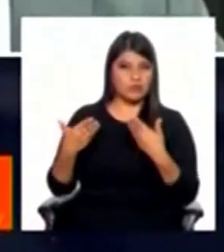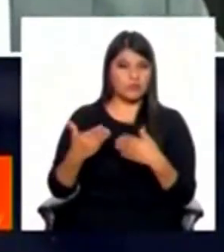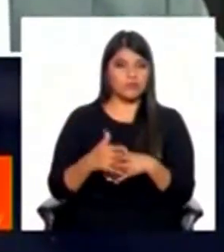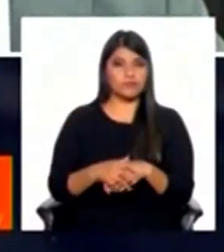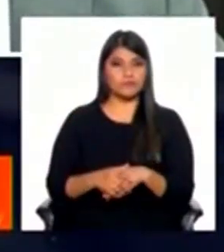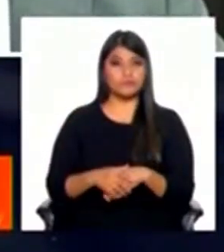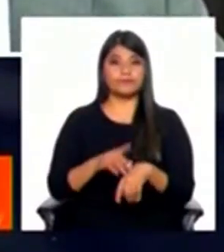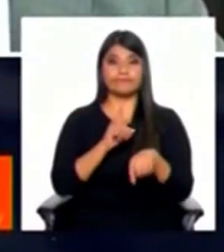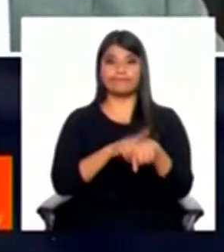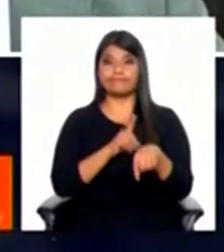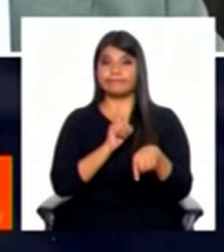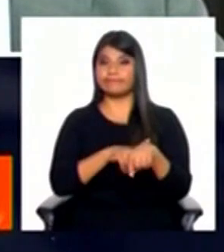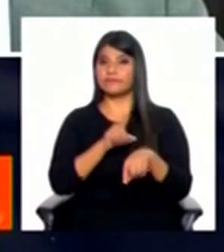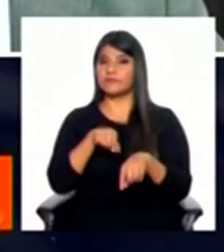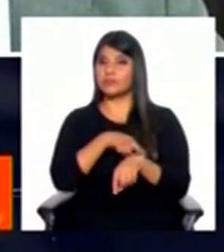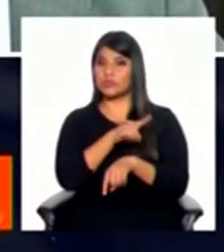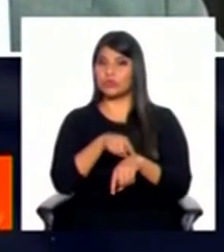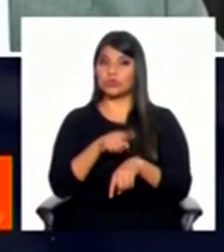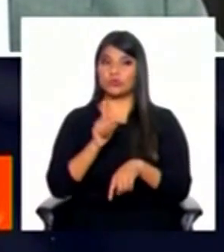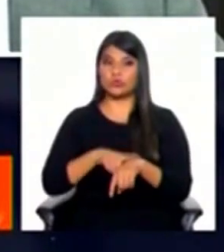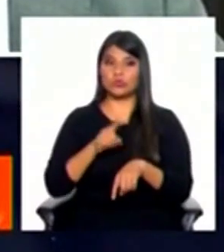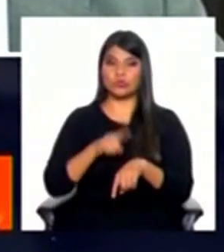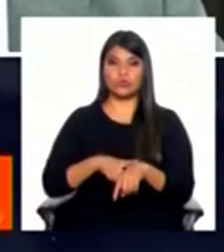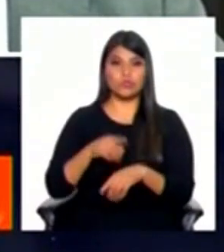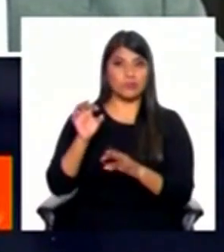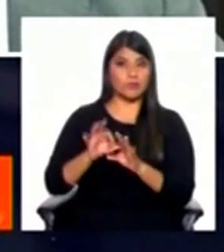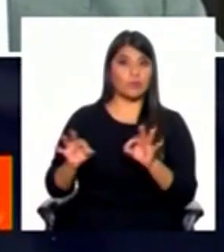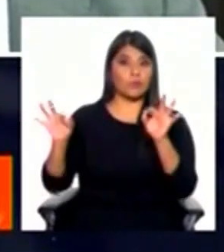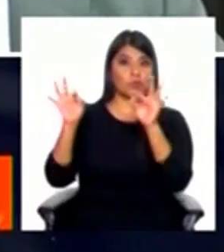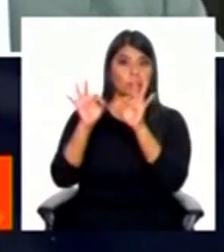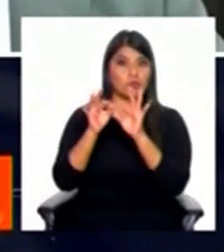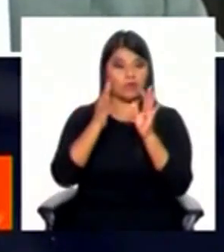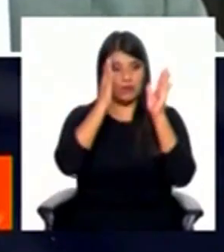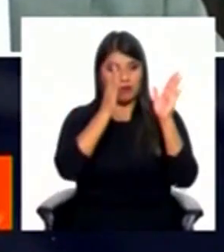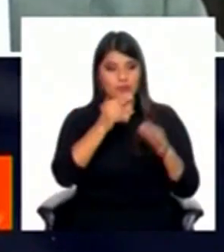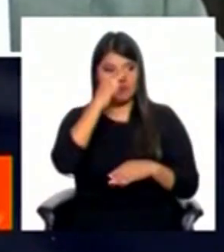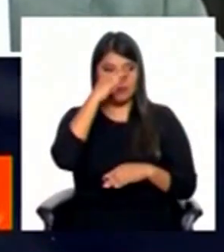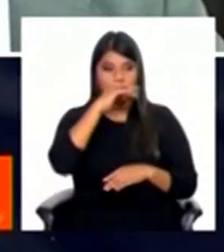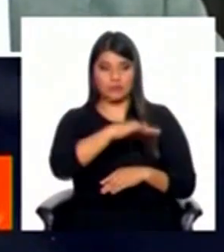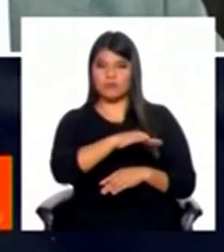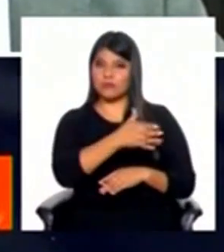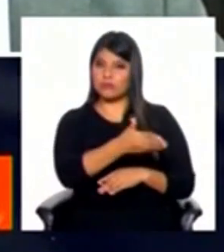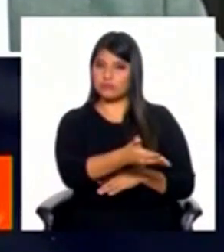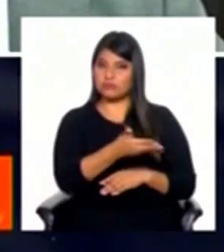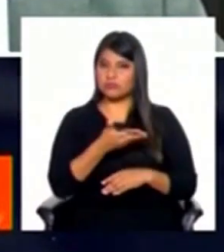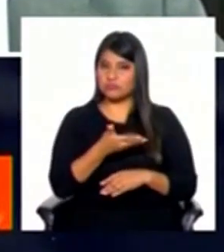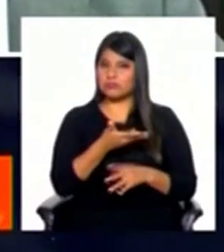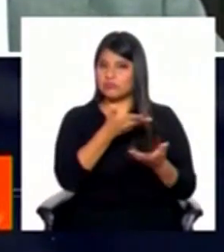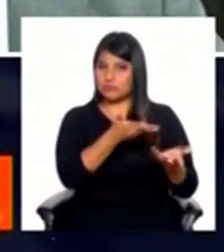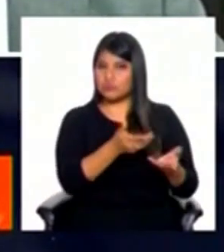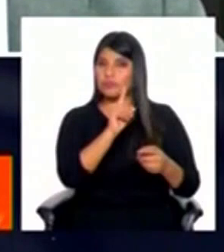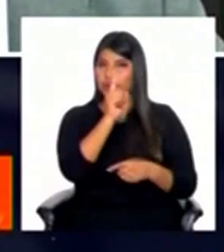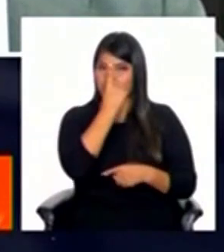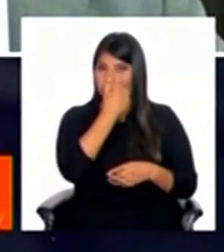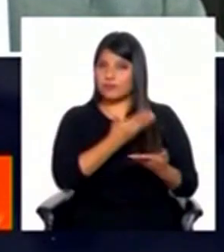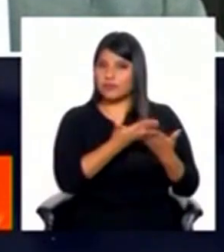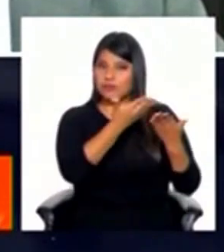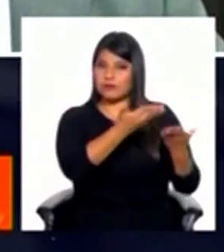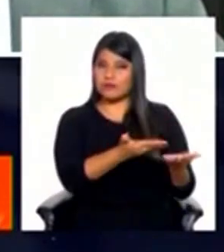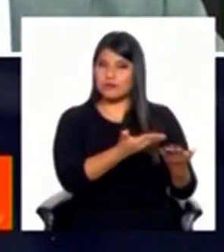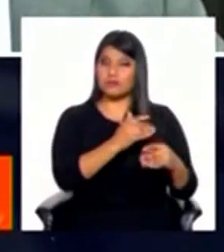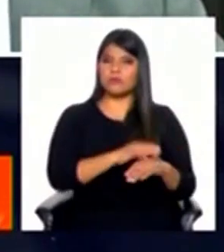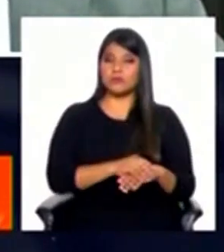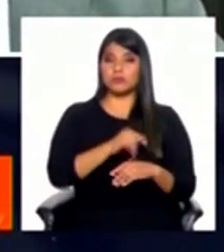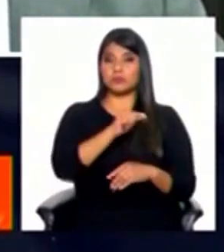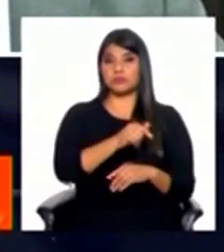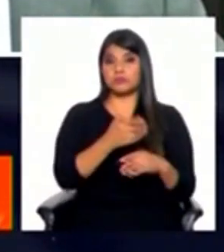los minutos o las horas son cruciales, ¿no? Para poder atender primero a esta pequeñita, como usted bien señala, se